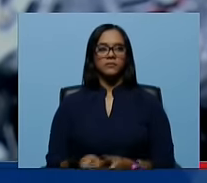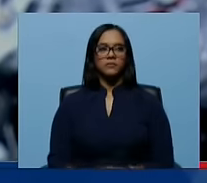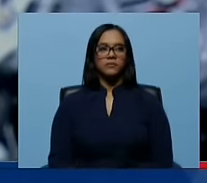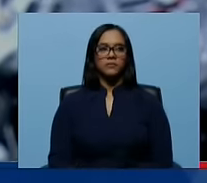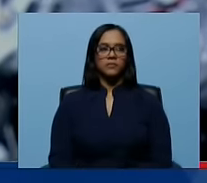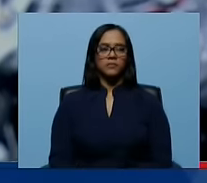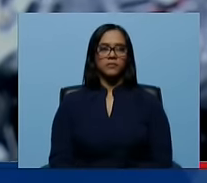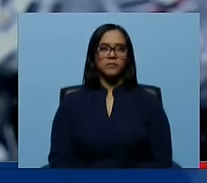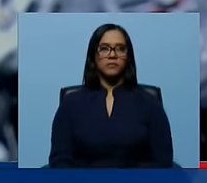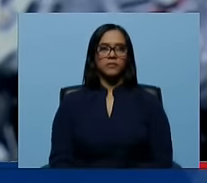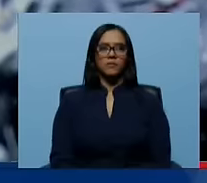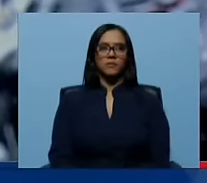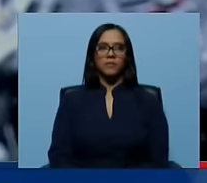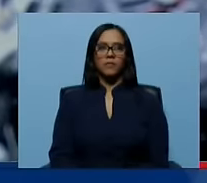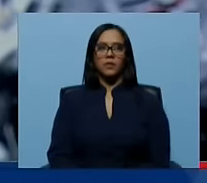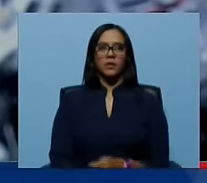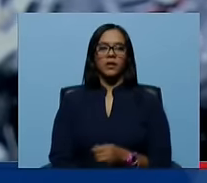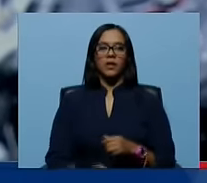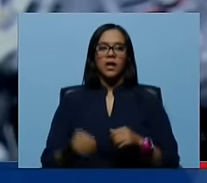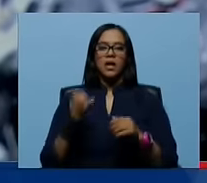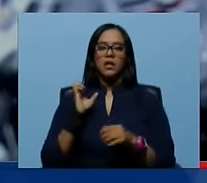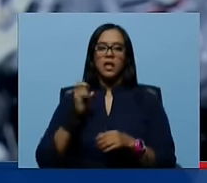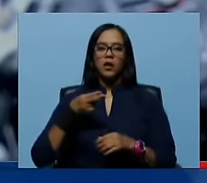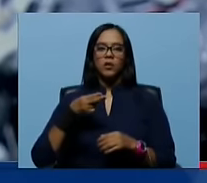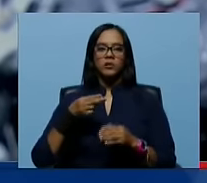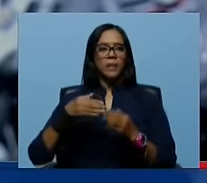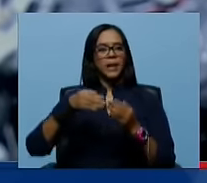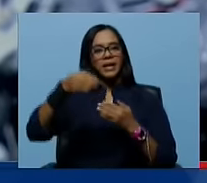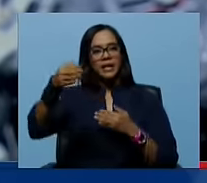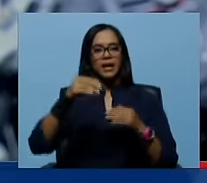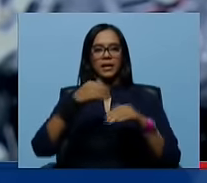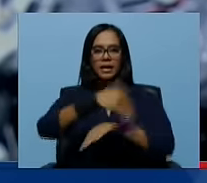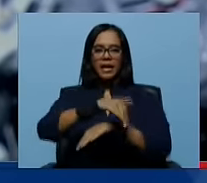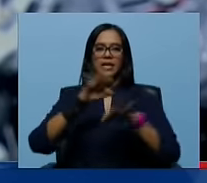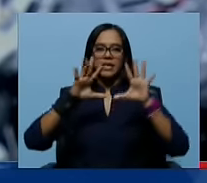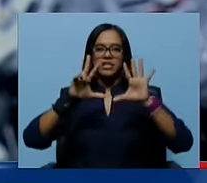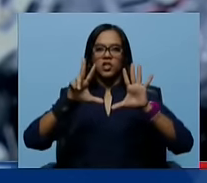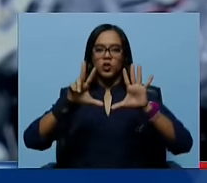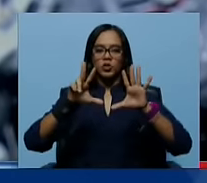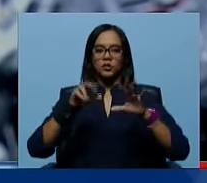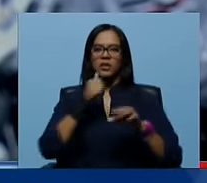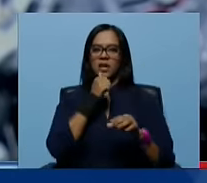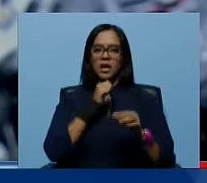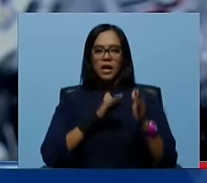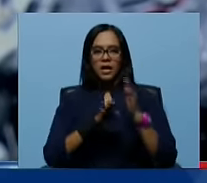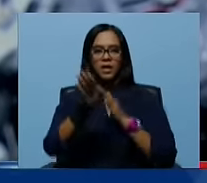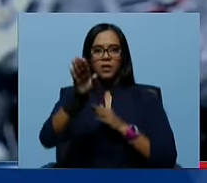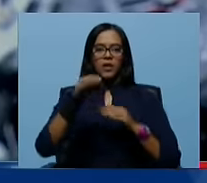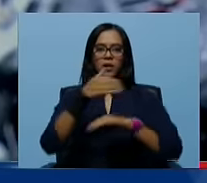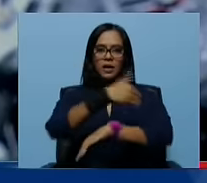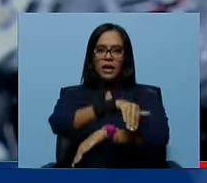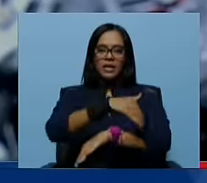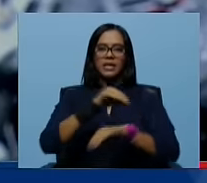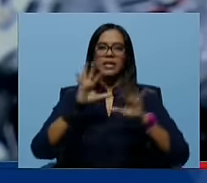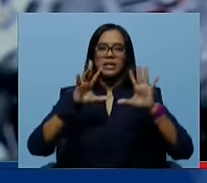De coche para allá, calle 18. ¿Quién de ustedes ha subido a la calle 18?